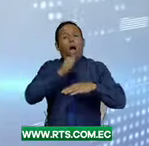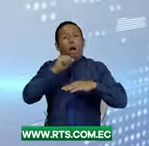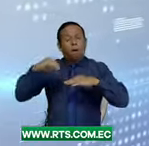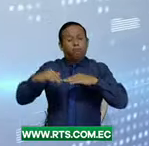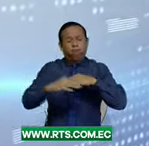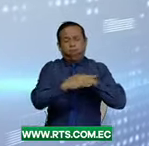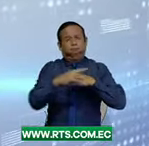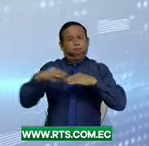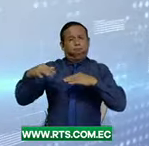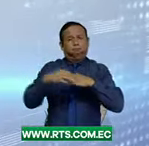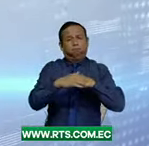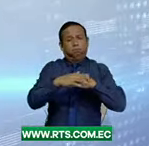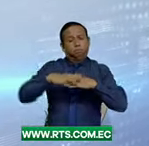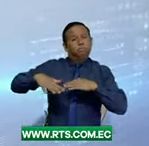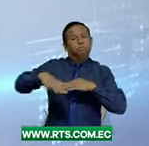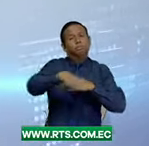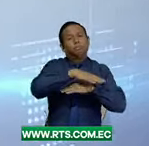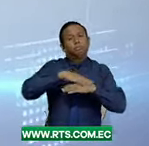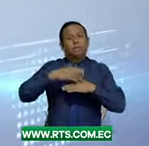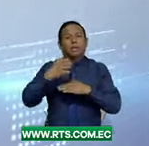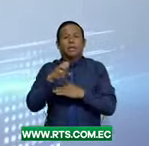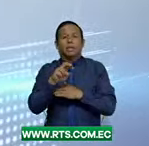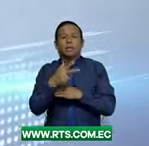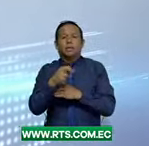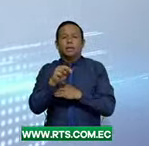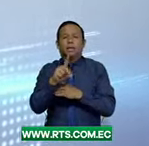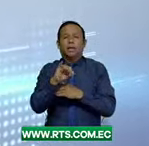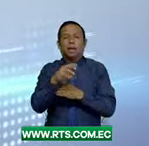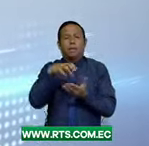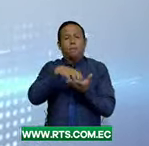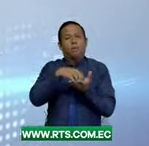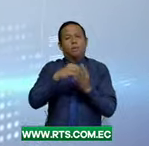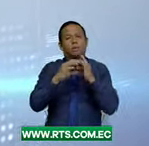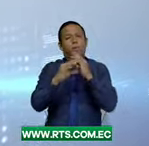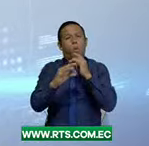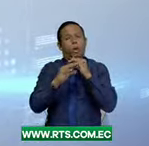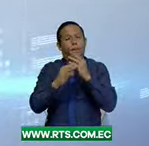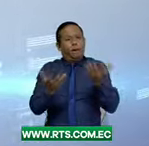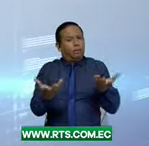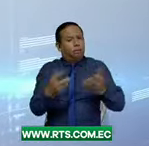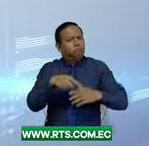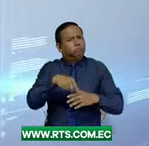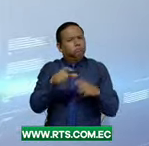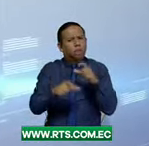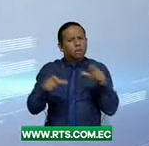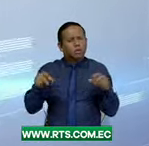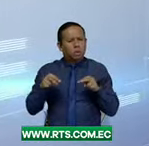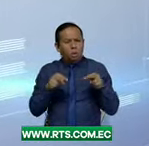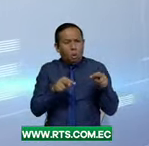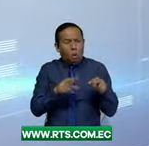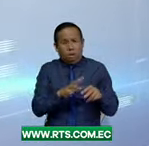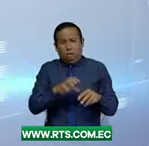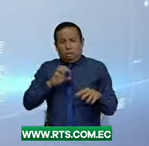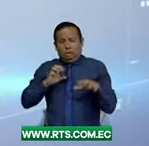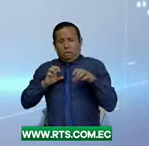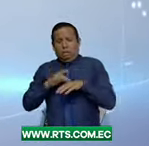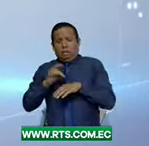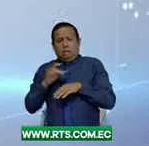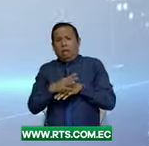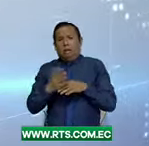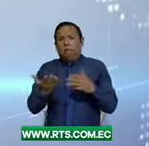sector Malecón Alto de Echandía, en la provincia de Bolívar, ante la impotencia de sus propietarios y vecinos